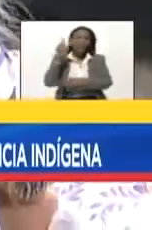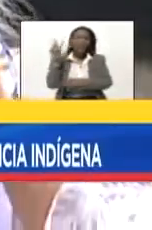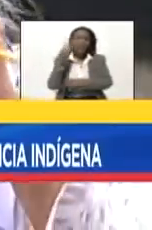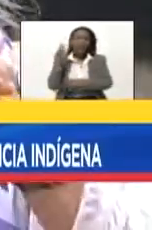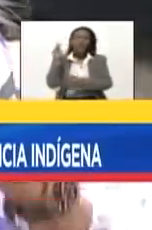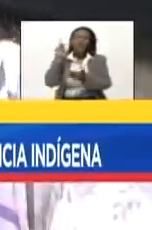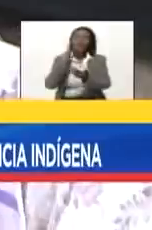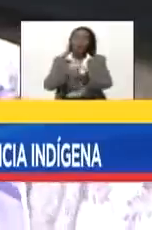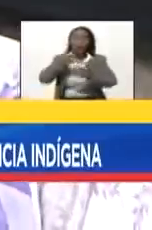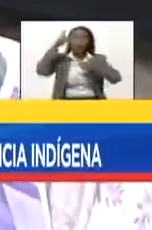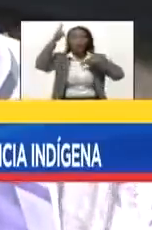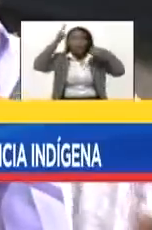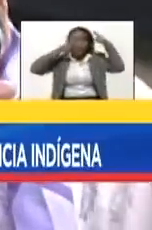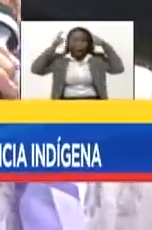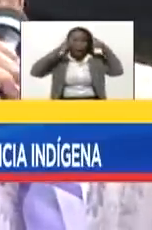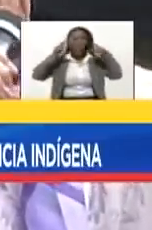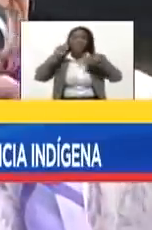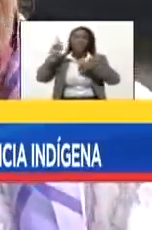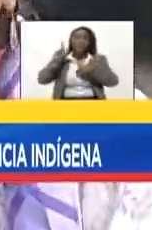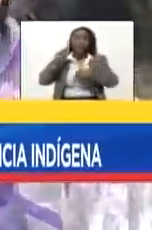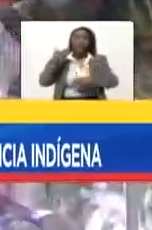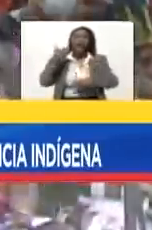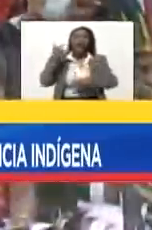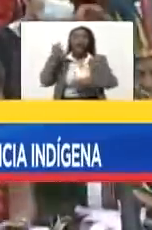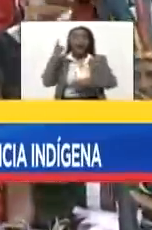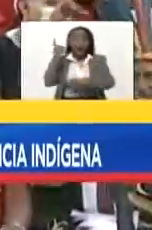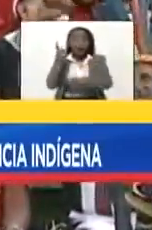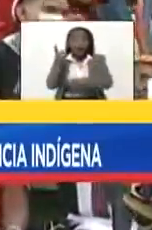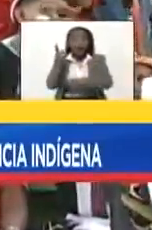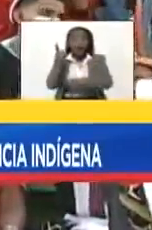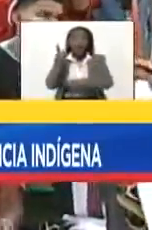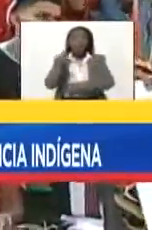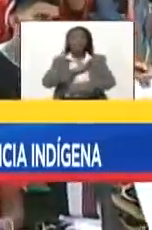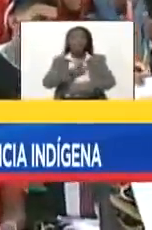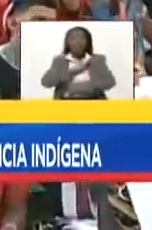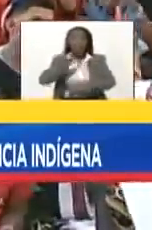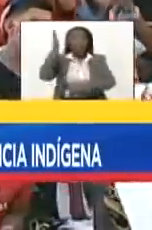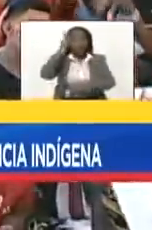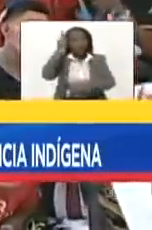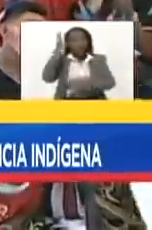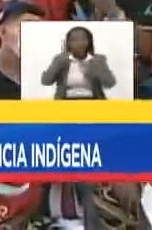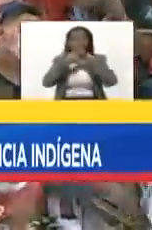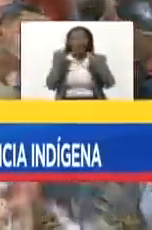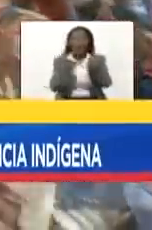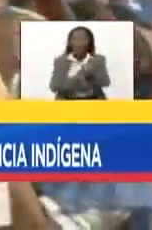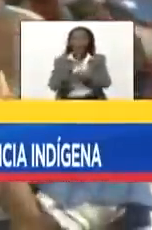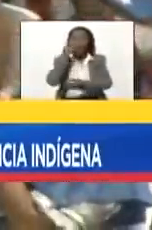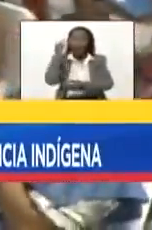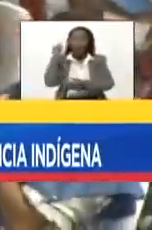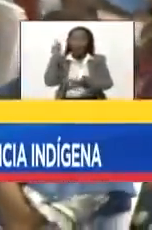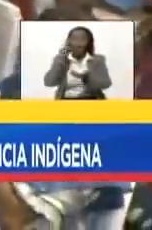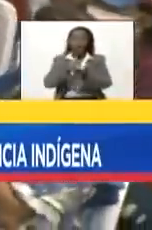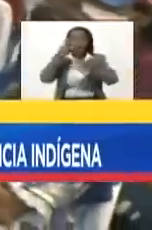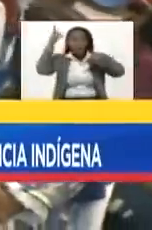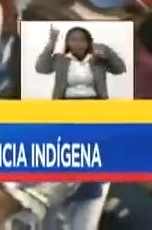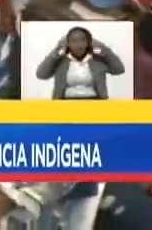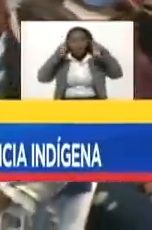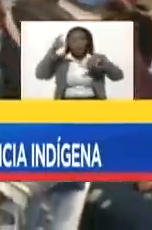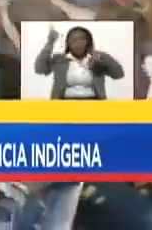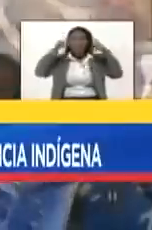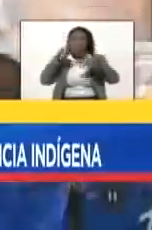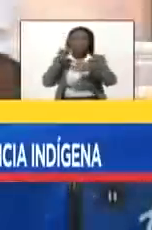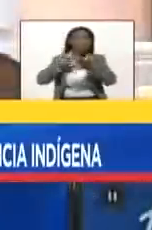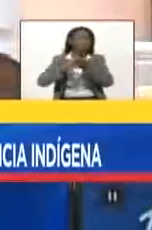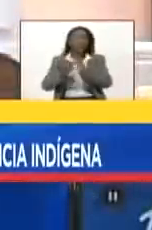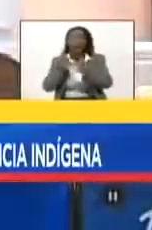Llegó Hugo Chávez, y eso tenemos que saberlo, hermanas y hermanos. Llegó Hugo Chávez. Y Hugo